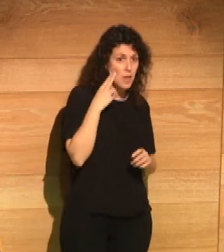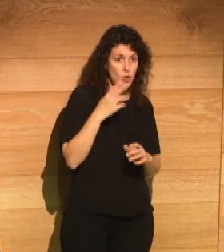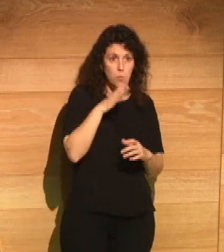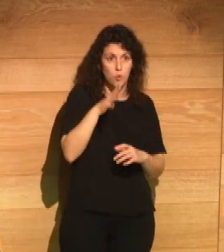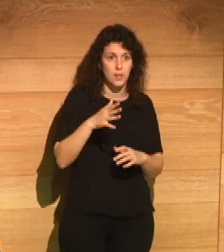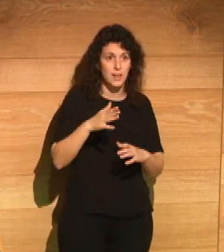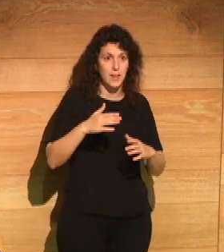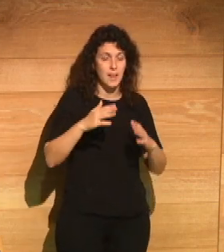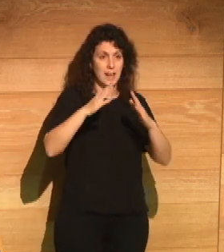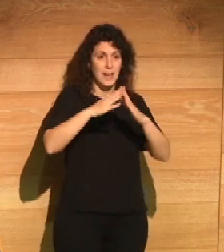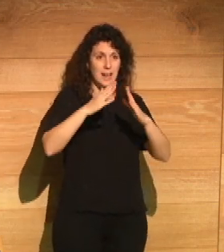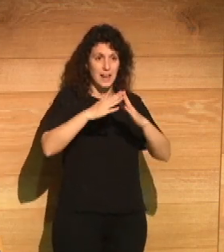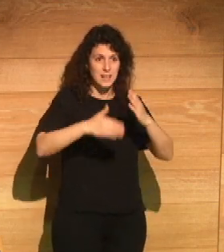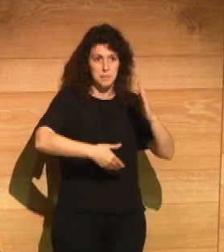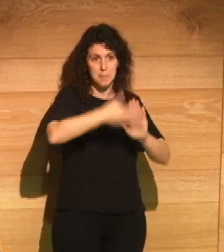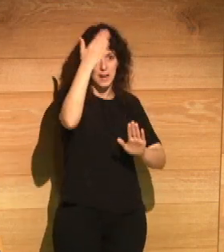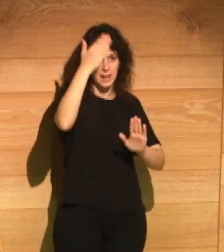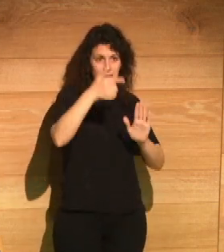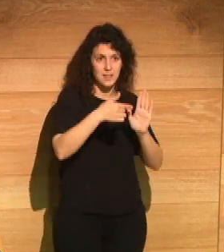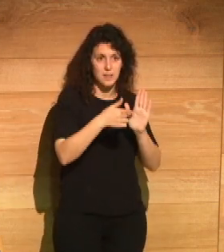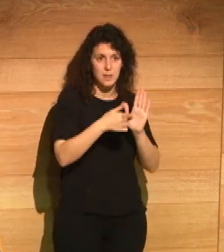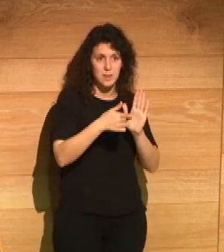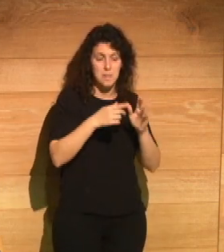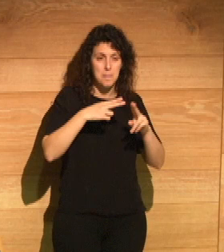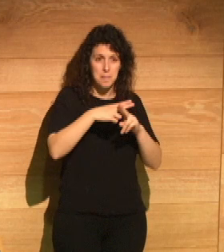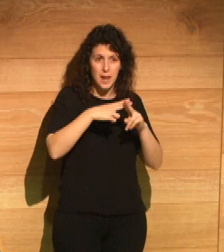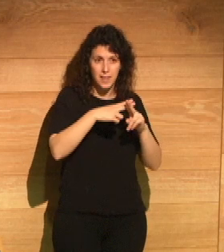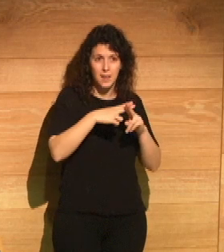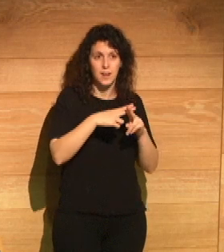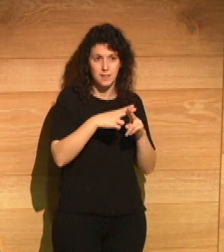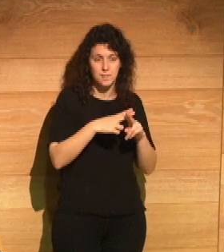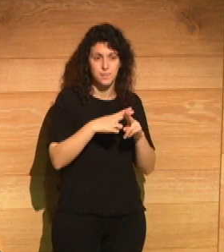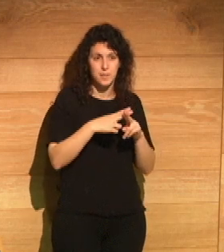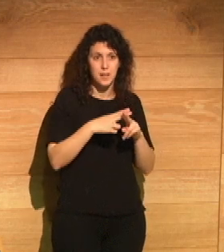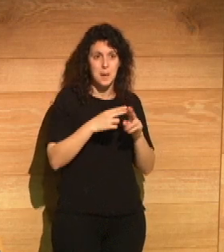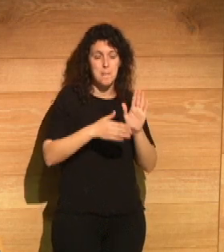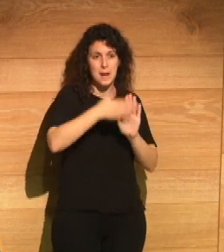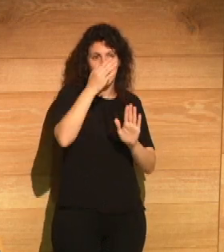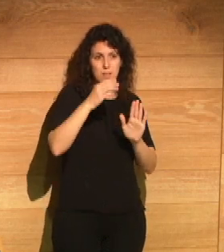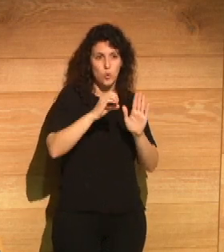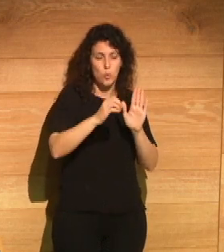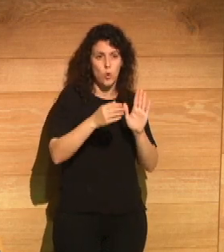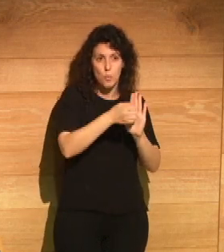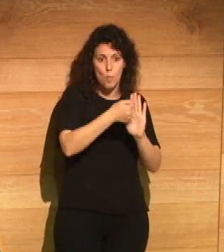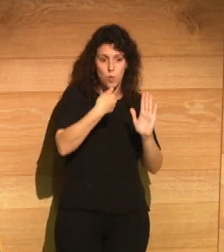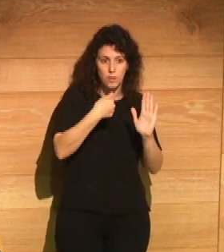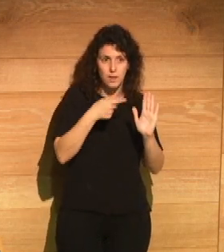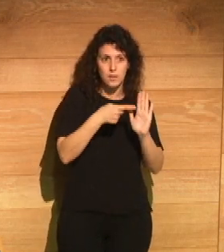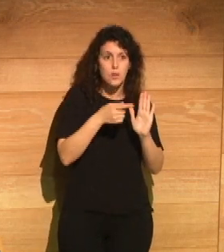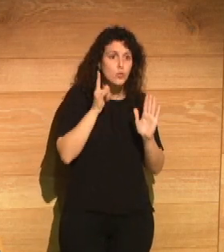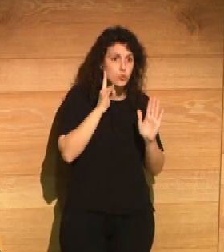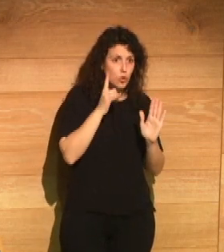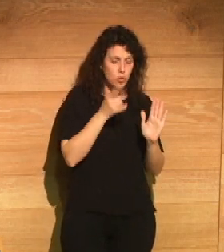casas sonaban porque los pisos de madera sonaban, las paredes tenían huecos que también sonaban, entonces